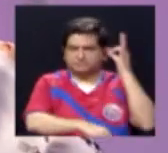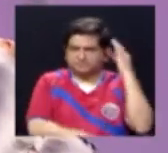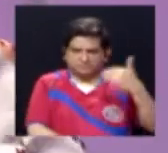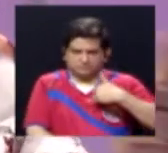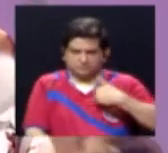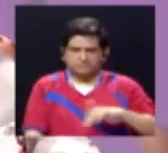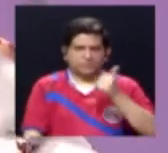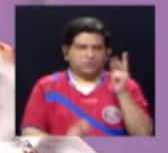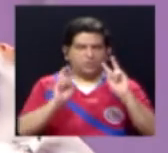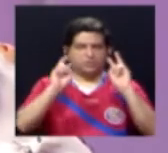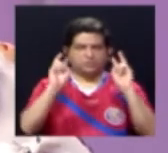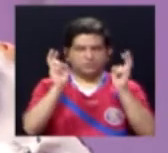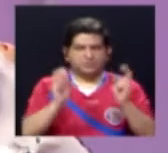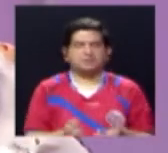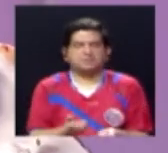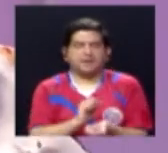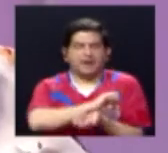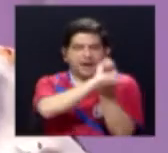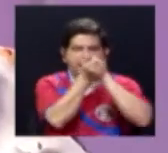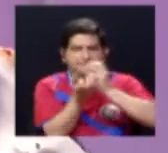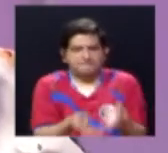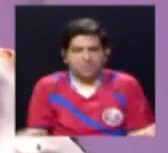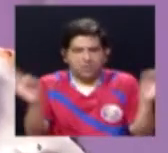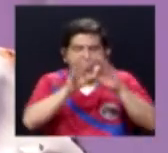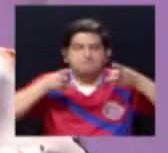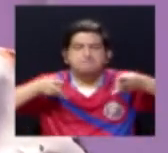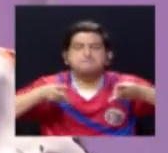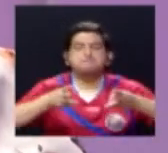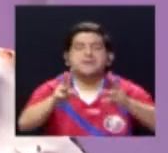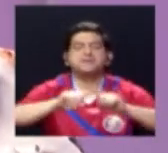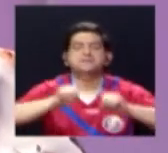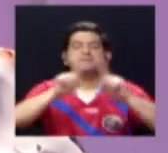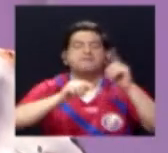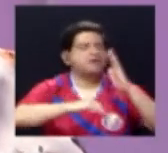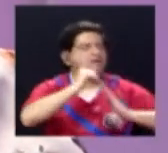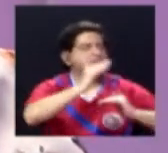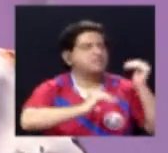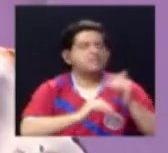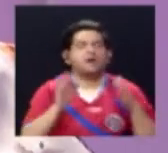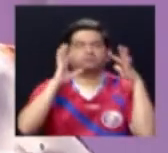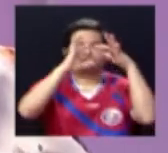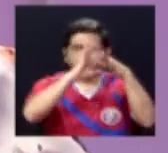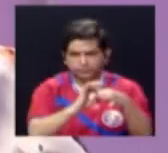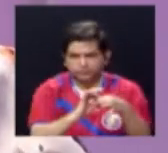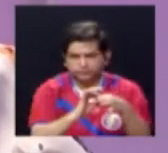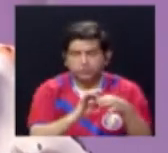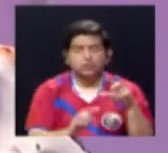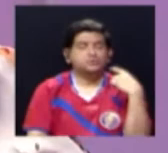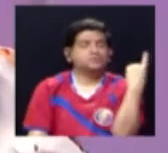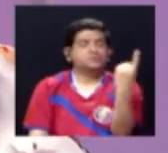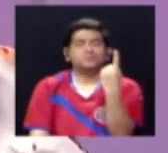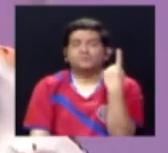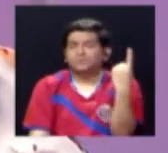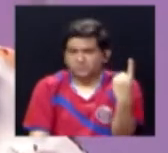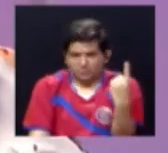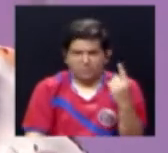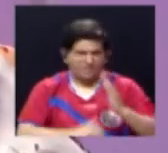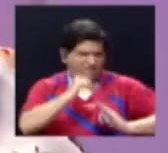otro cambio importante es lo que vos estás diciendo es una metodología distinta de construcción en conjunto solamente